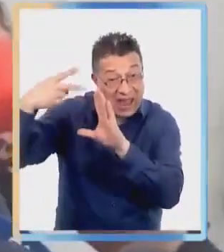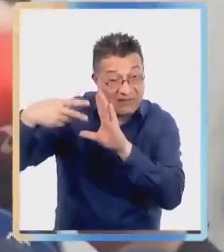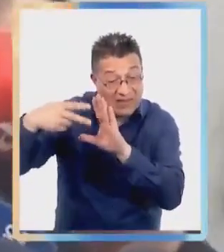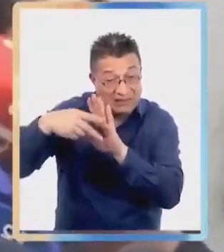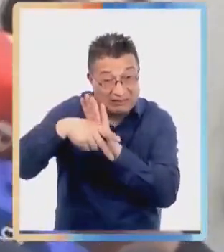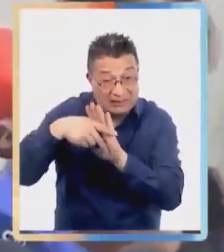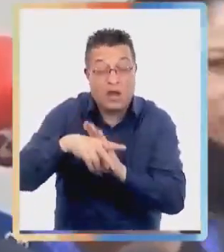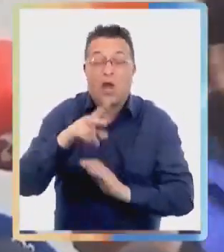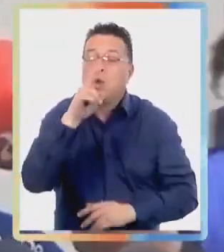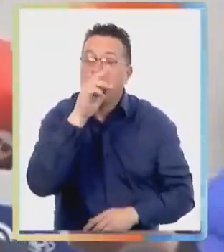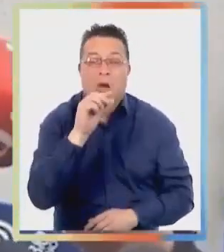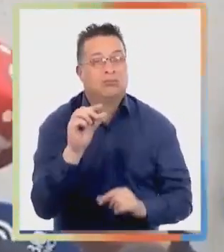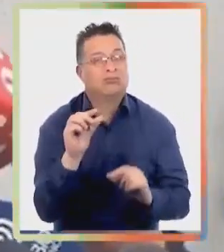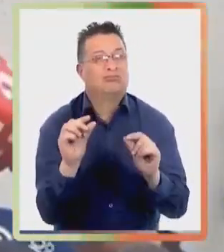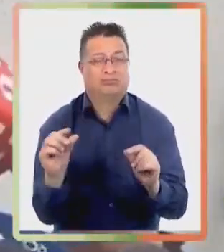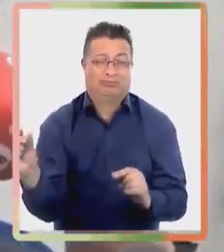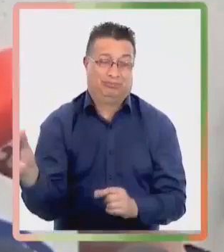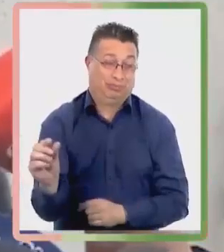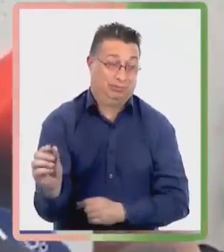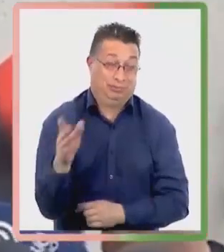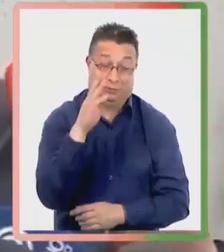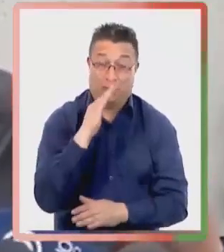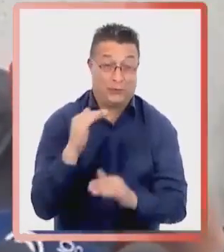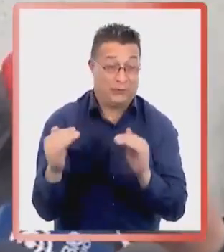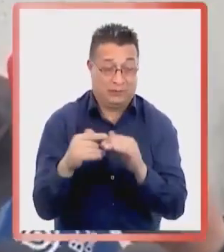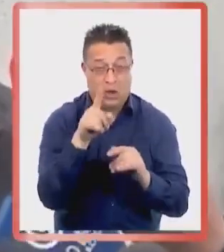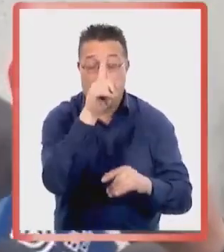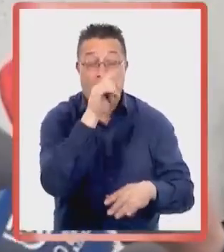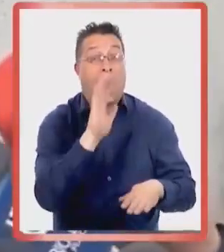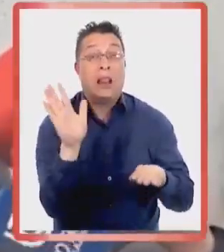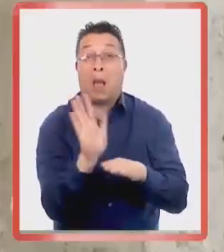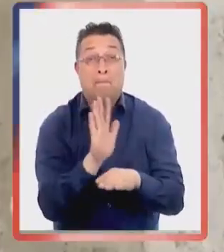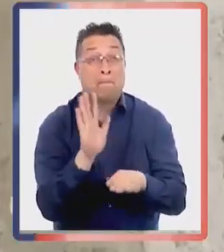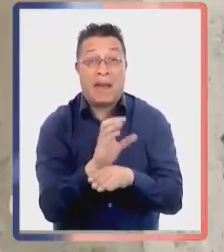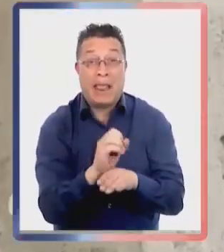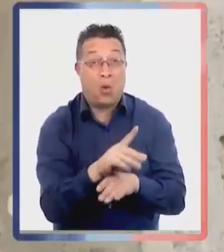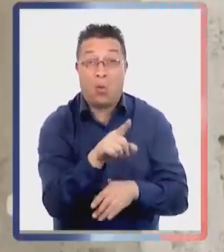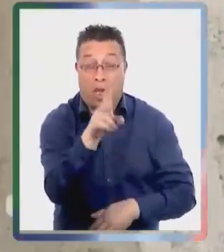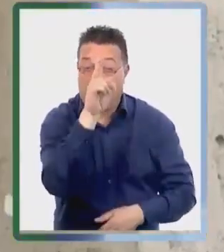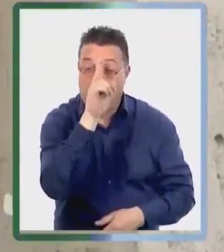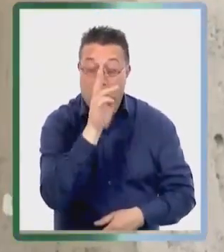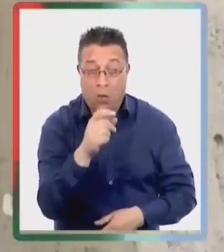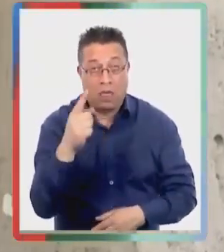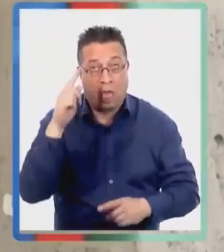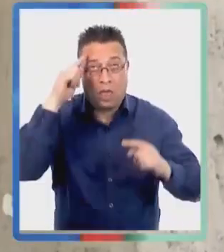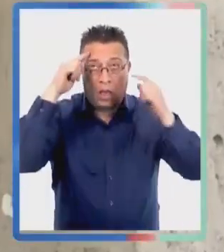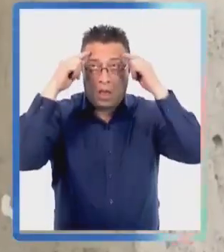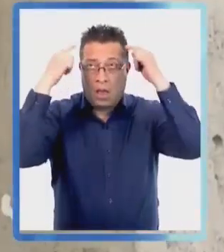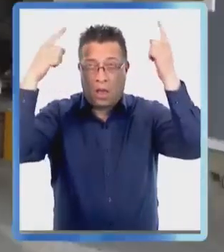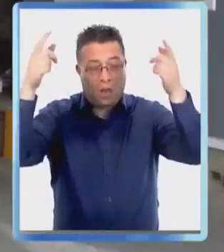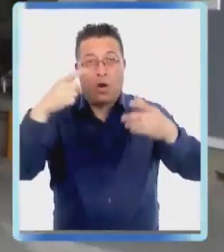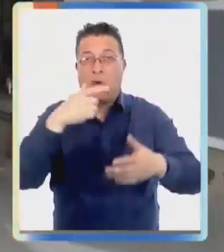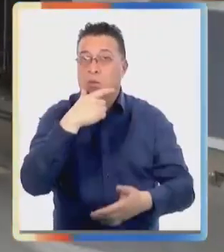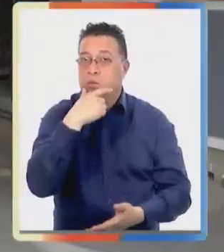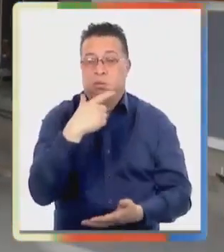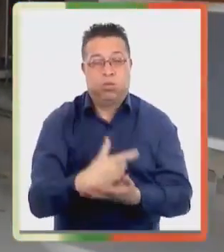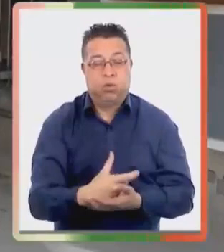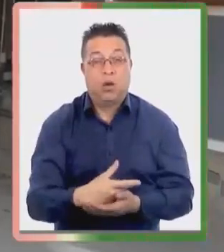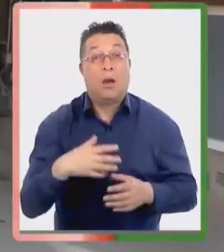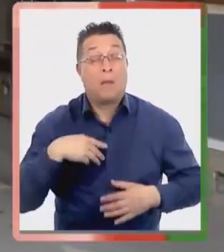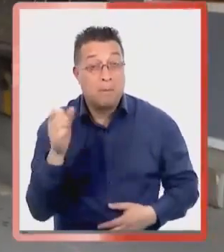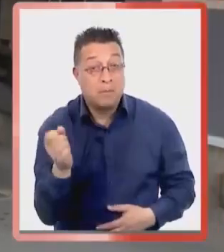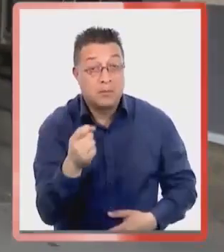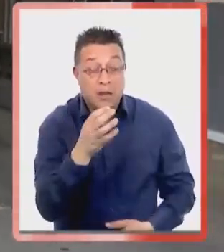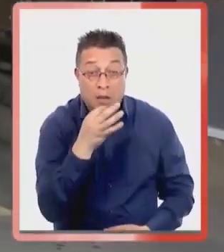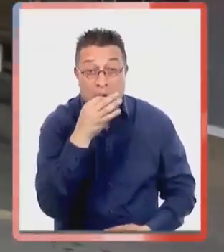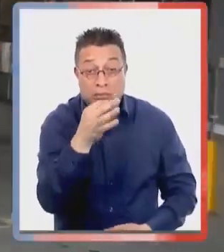Los computadores de los ministerios no tienen valor. ¿Dónde los van a vender? Los pillarían al tiro. Muchos lo